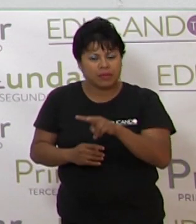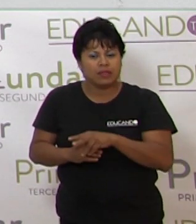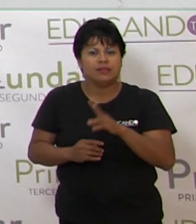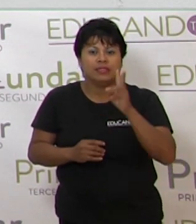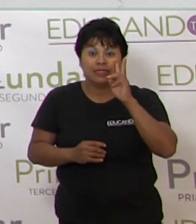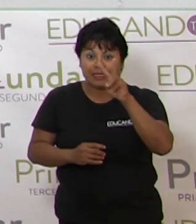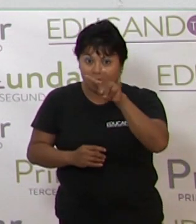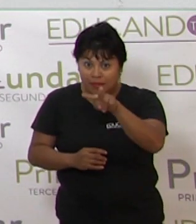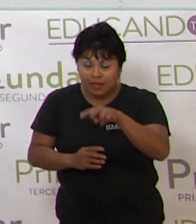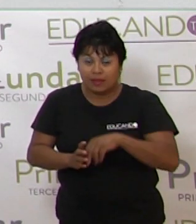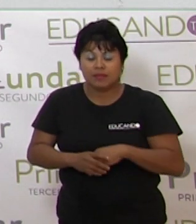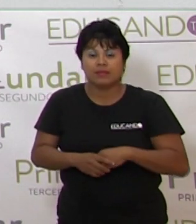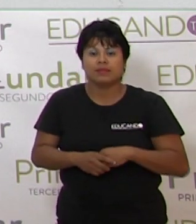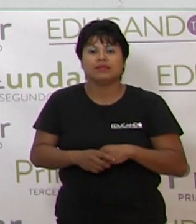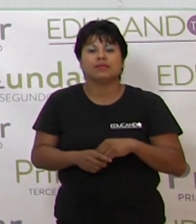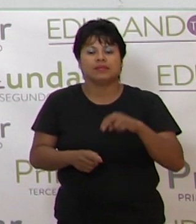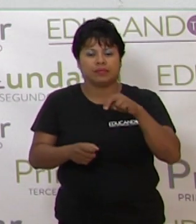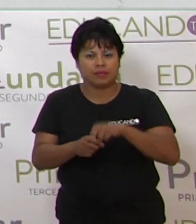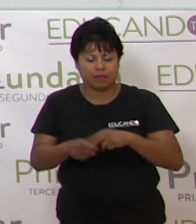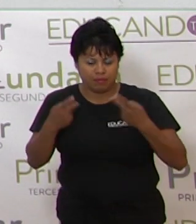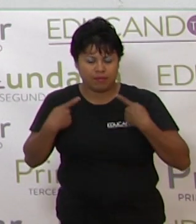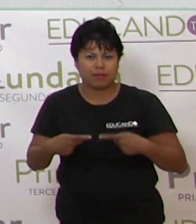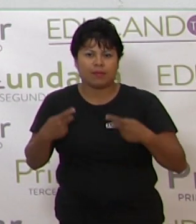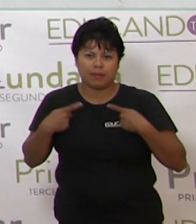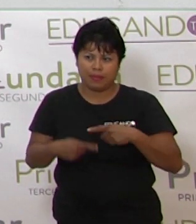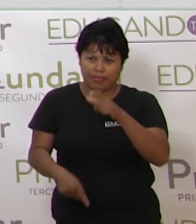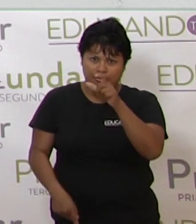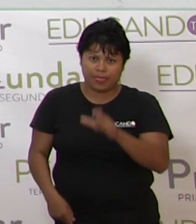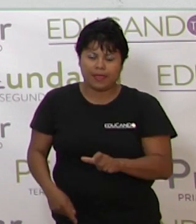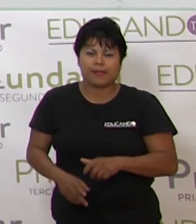se ve en el personaje.